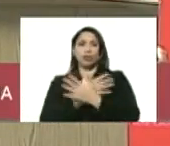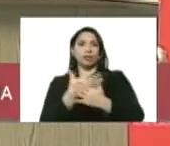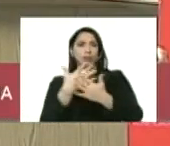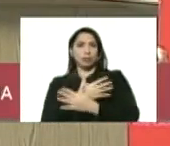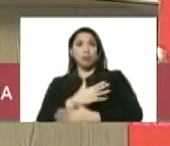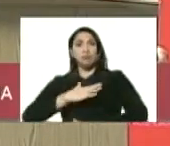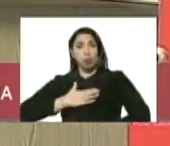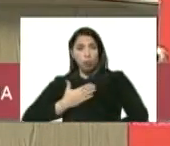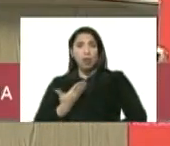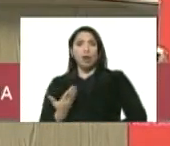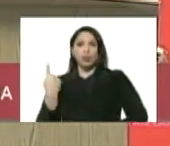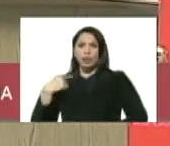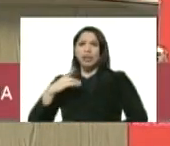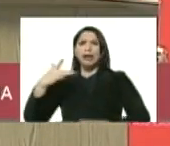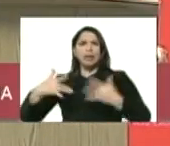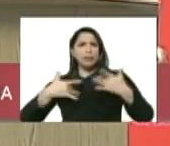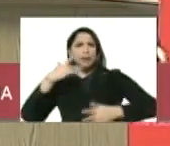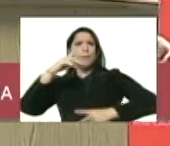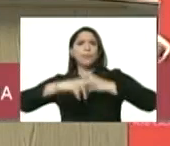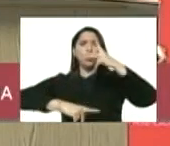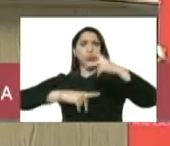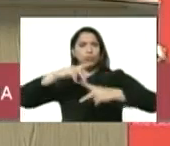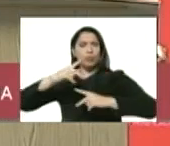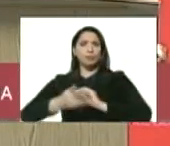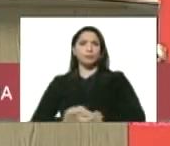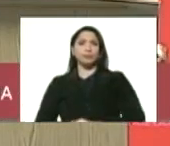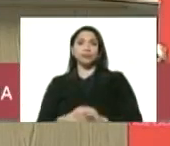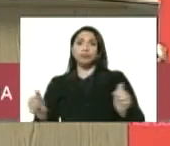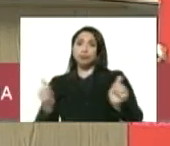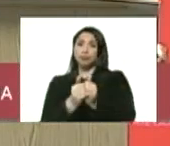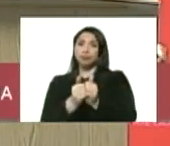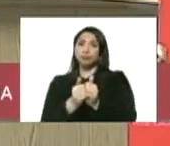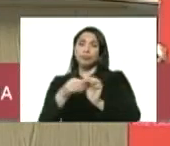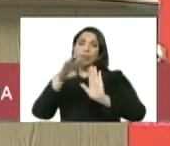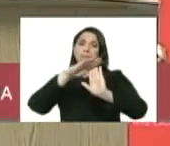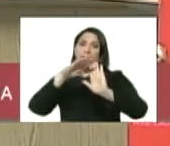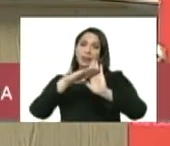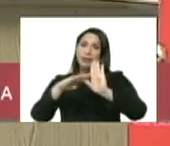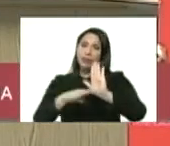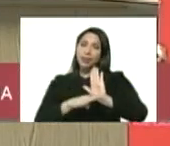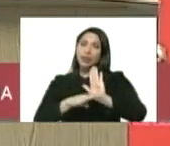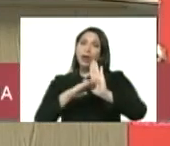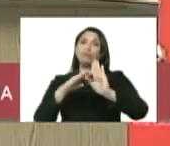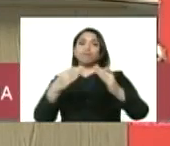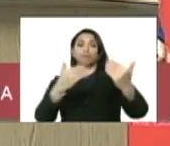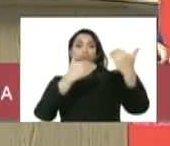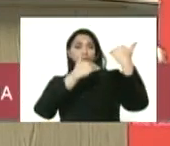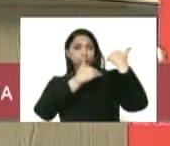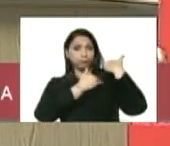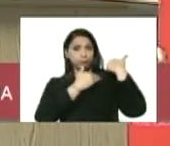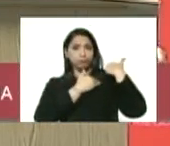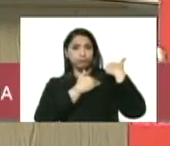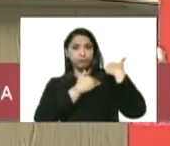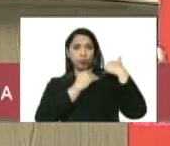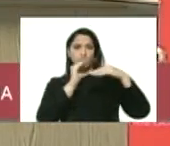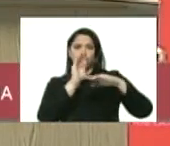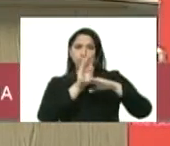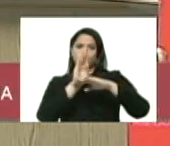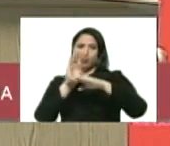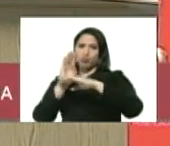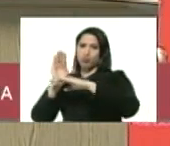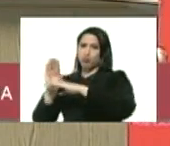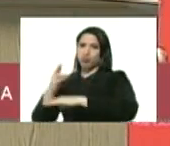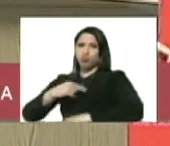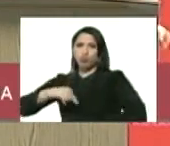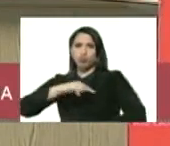Podemos tener actividad productiva con medidas de responsabilidad en el cuidado de